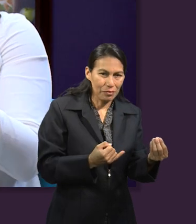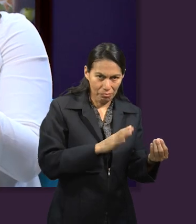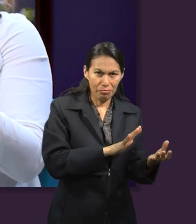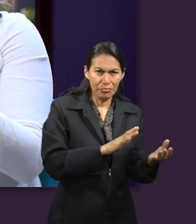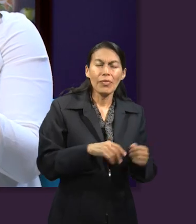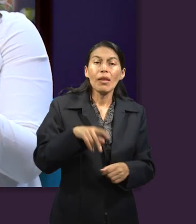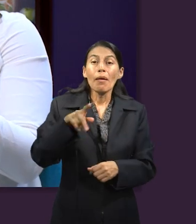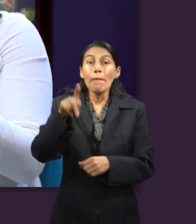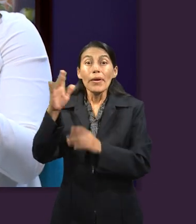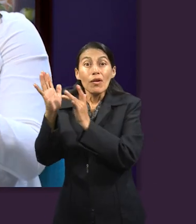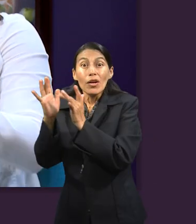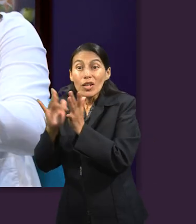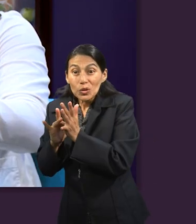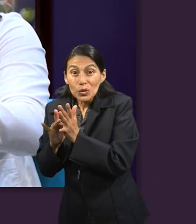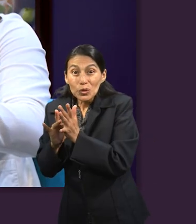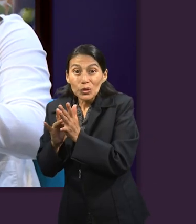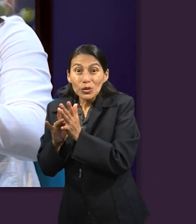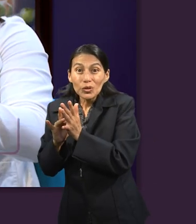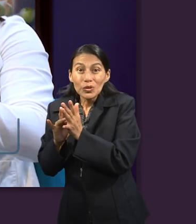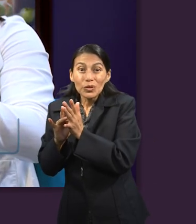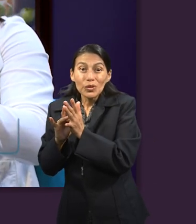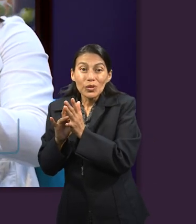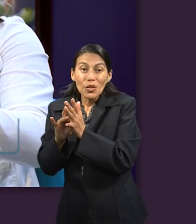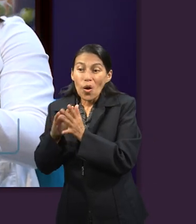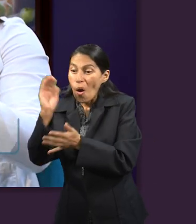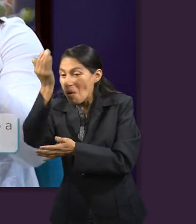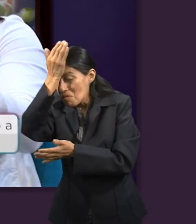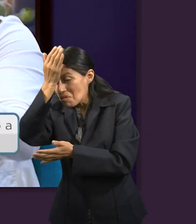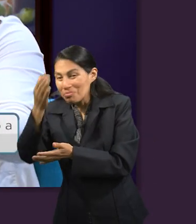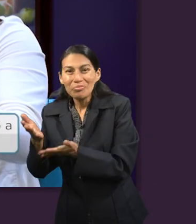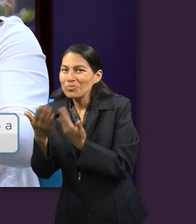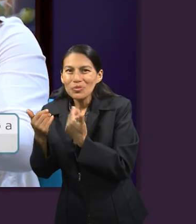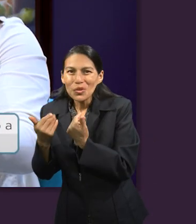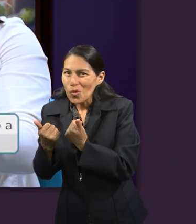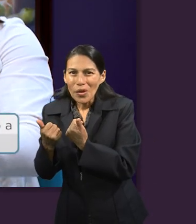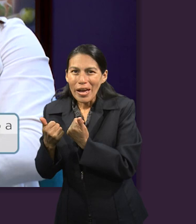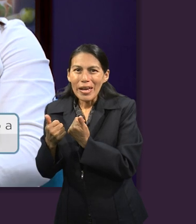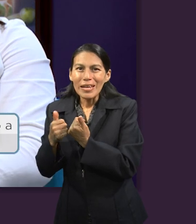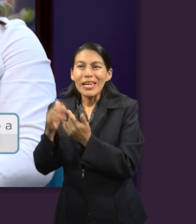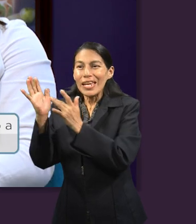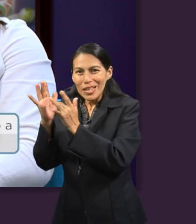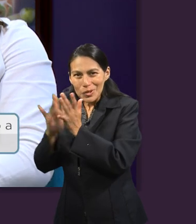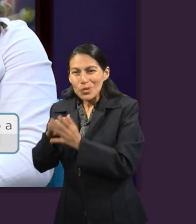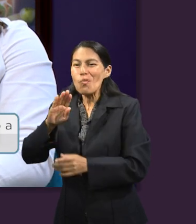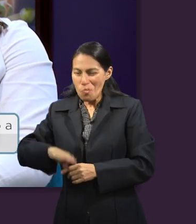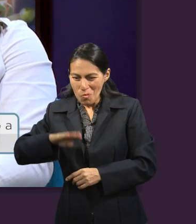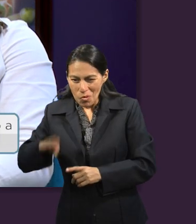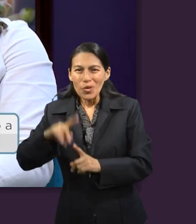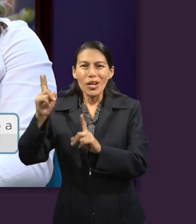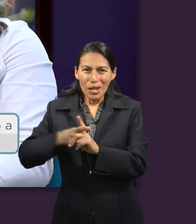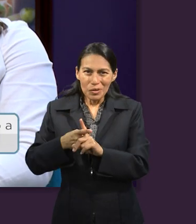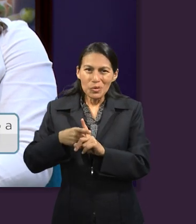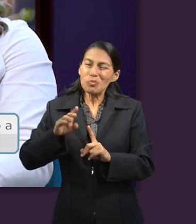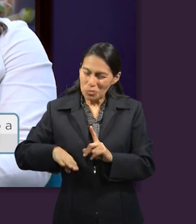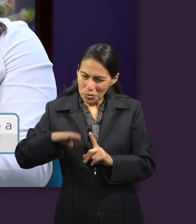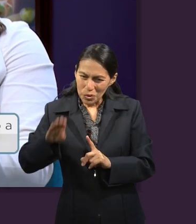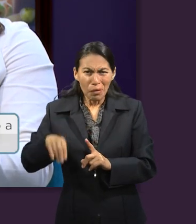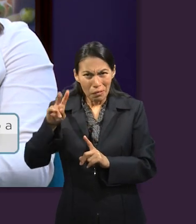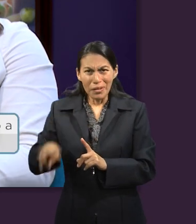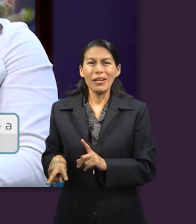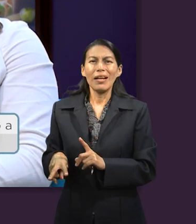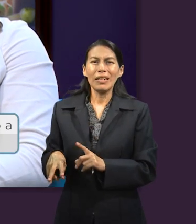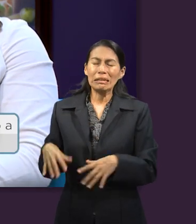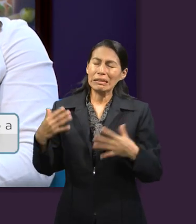entre es así sé que se topó con con el ver a su hijo siendo precisamente éste el